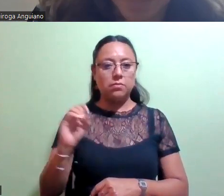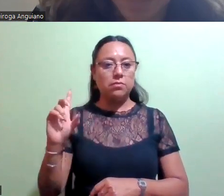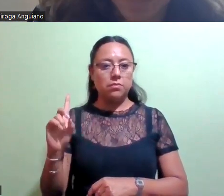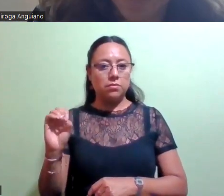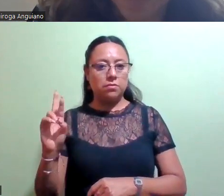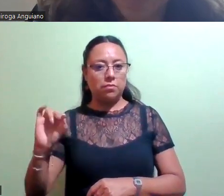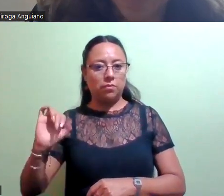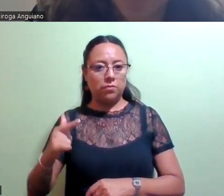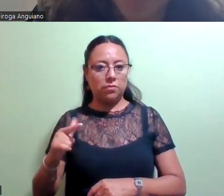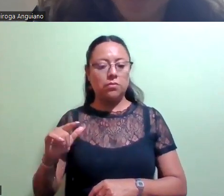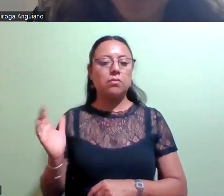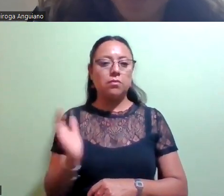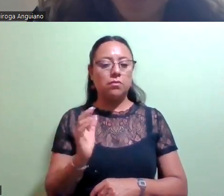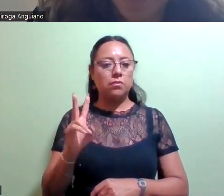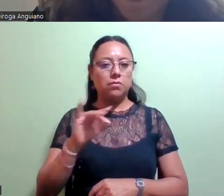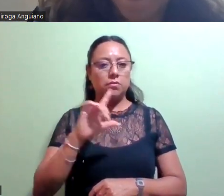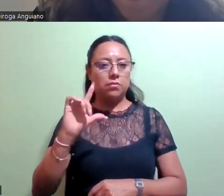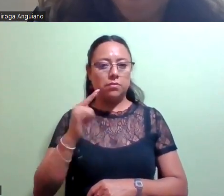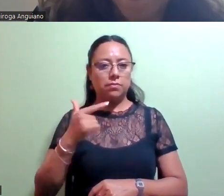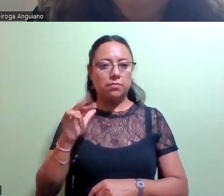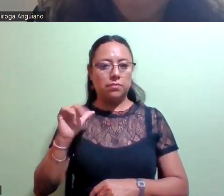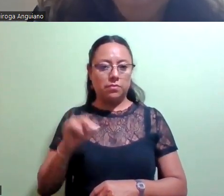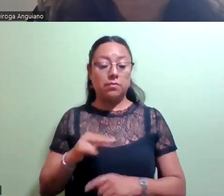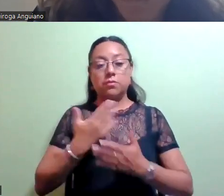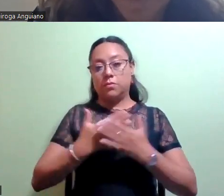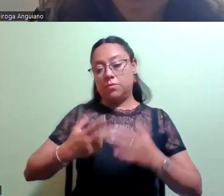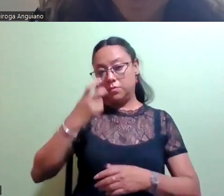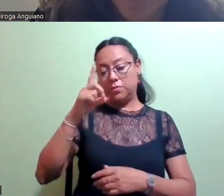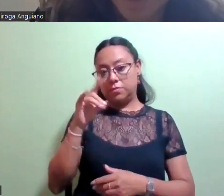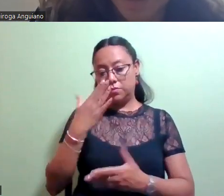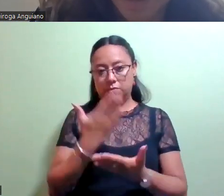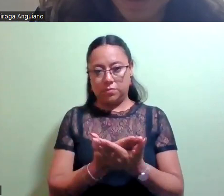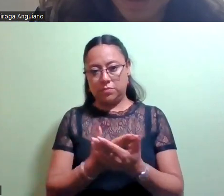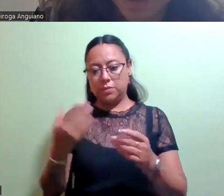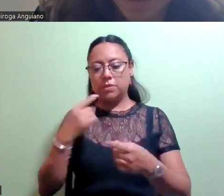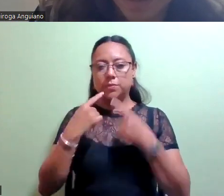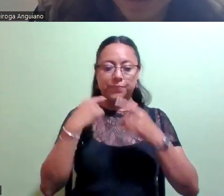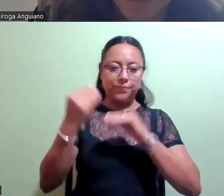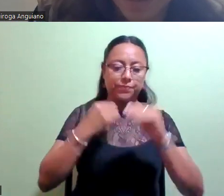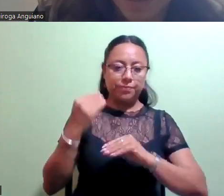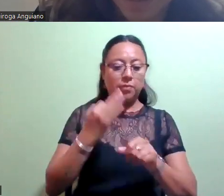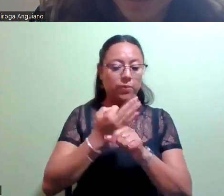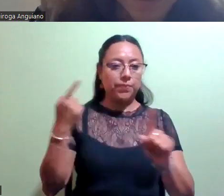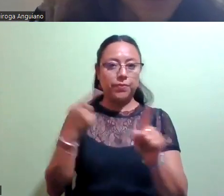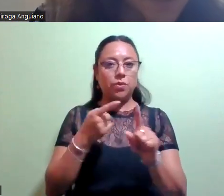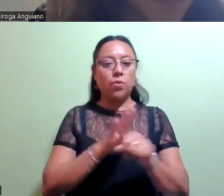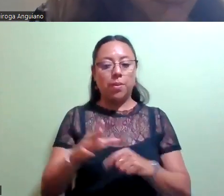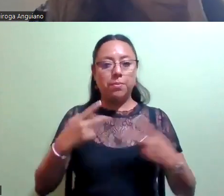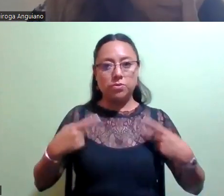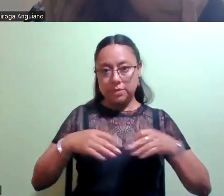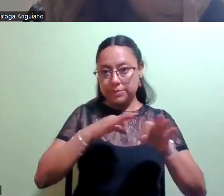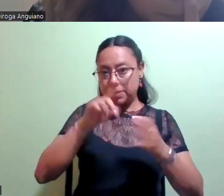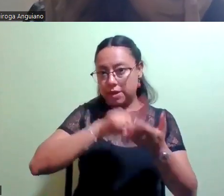es importante decirlo. El dictamen que está en discusión tiene por objeto establecer que las personas servidoras